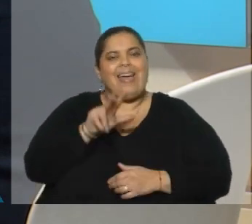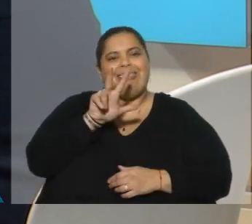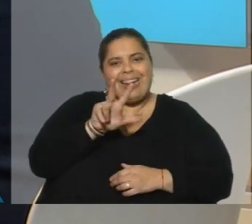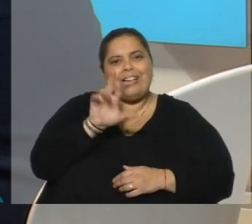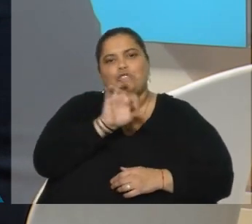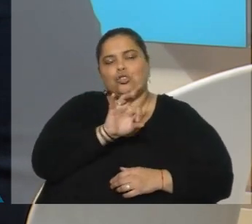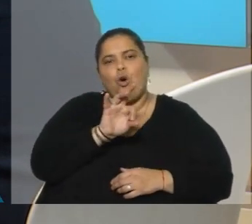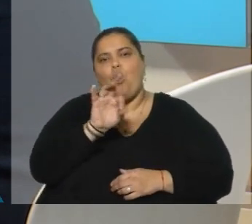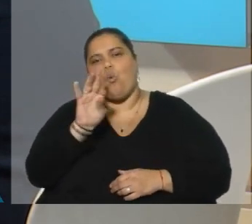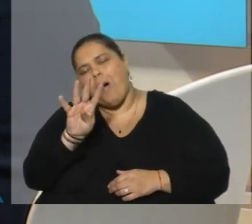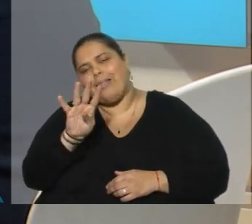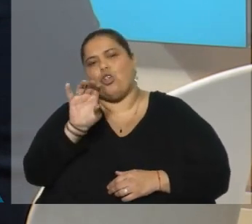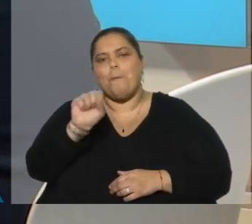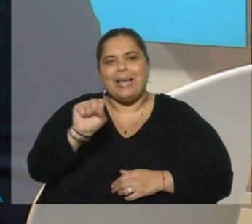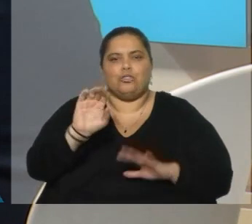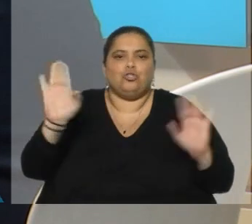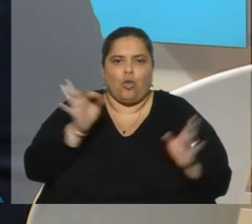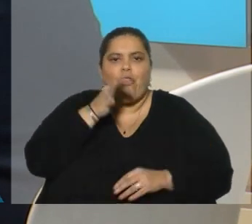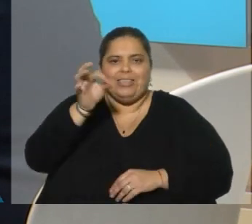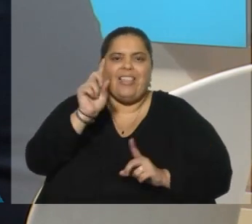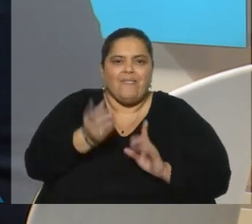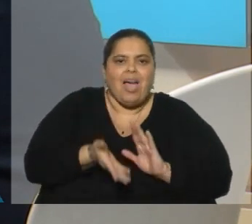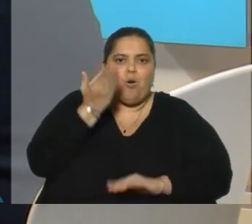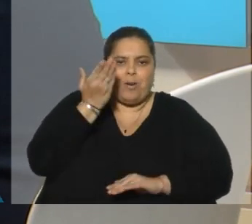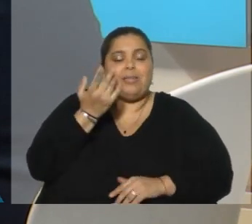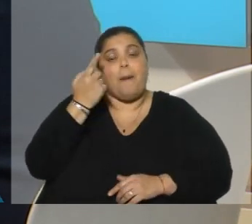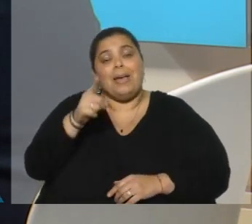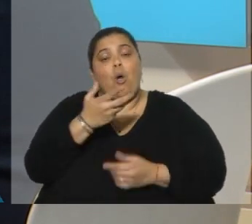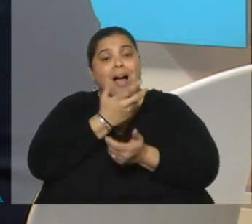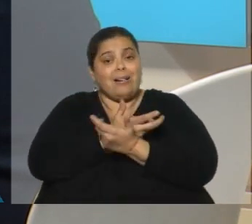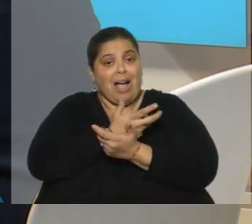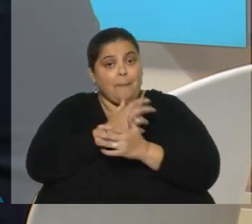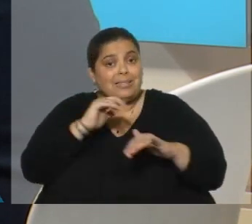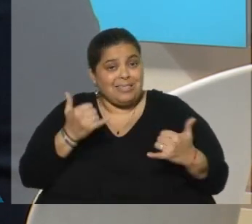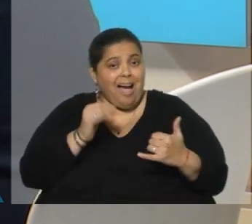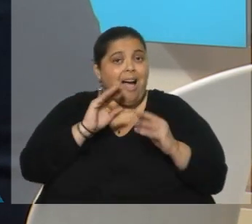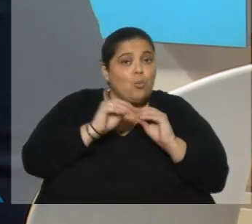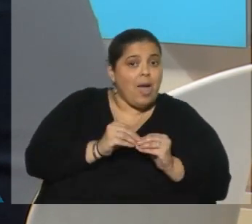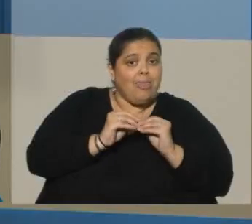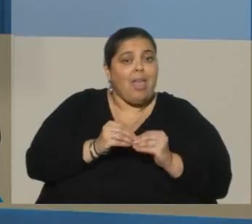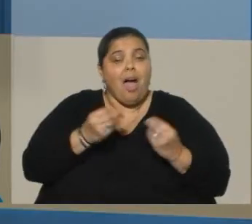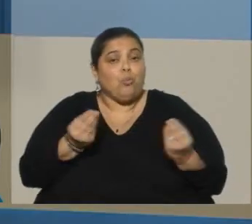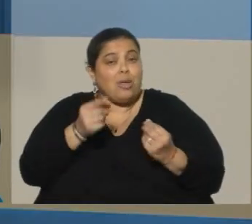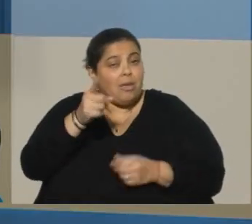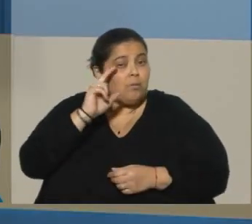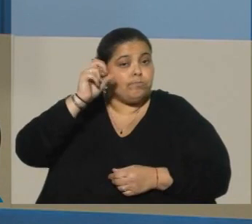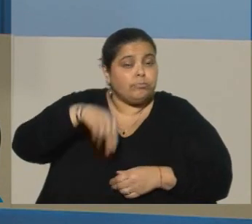3-4 pesos andaría por ahí el argumento técnico, digamos. ANCAP ya tiene sus números. ¿Qué les está dando a ustedes?